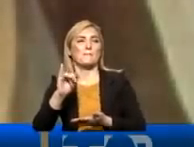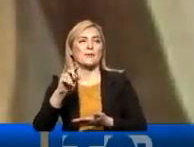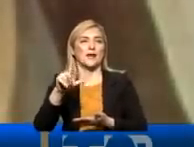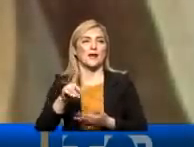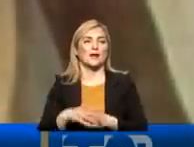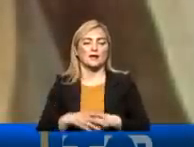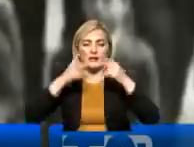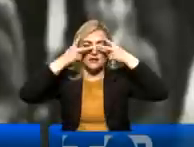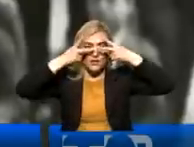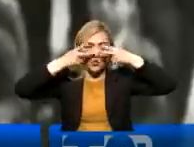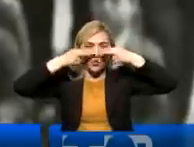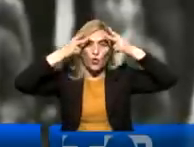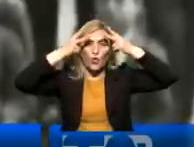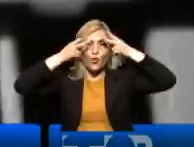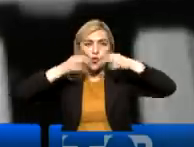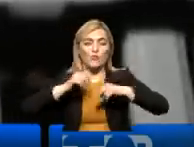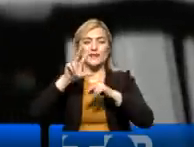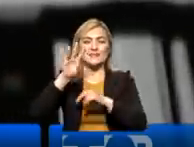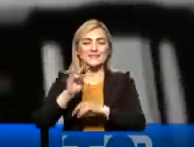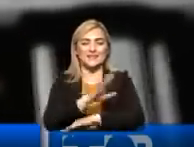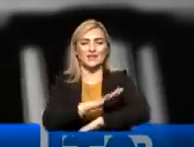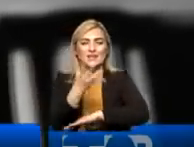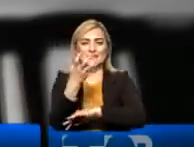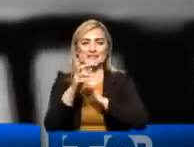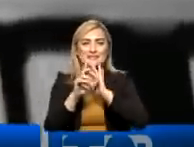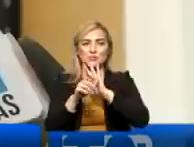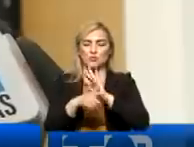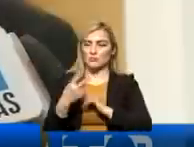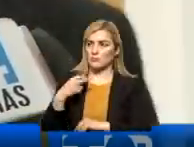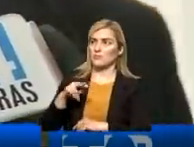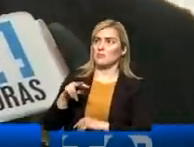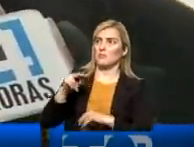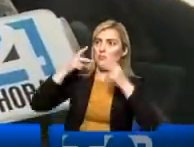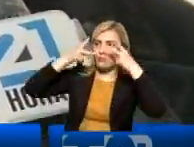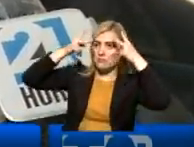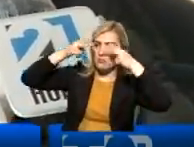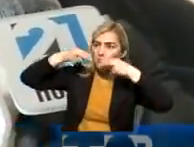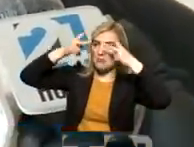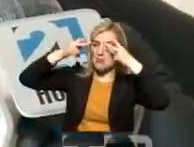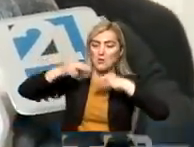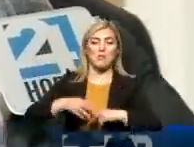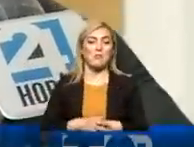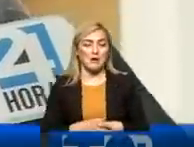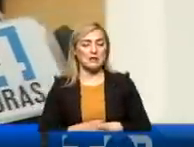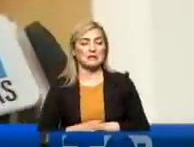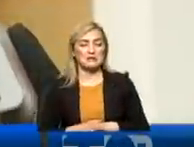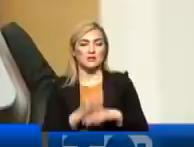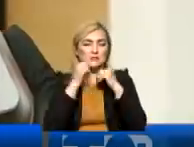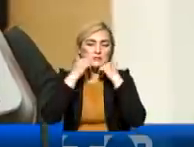los ojos frente a 37 alumnos por un espacio de 15 minutos. En un gesto de ternura, de